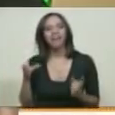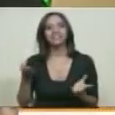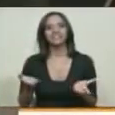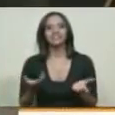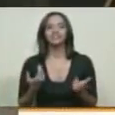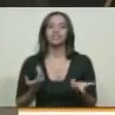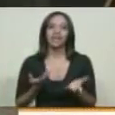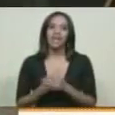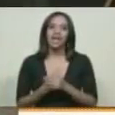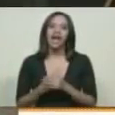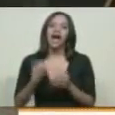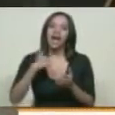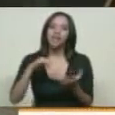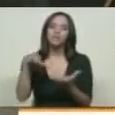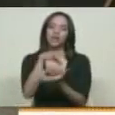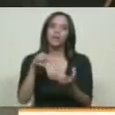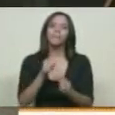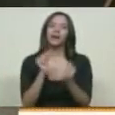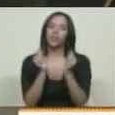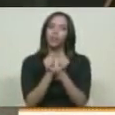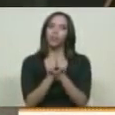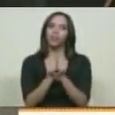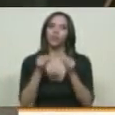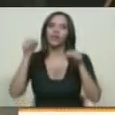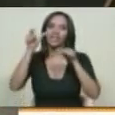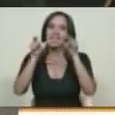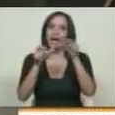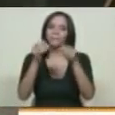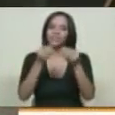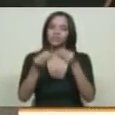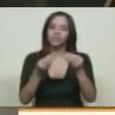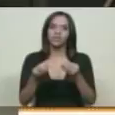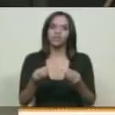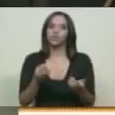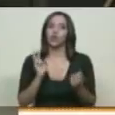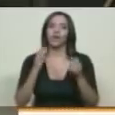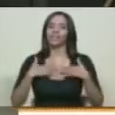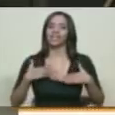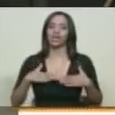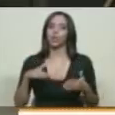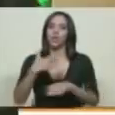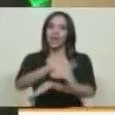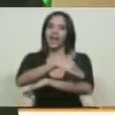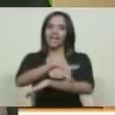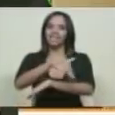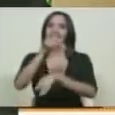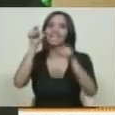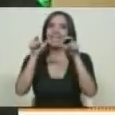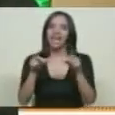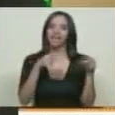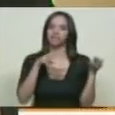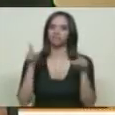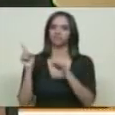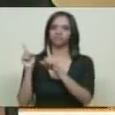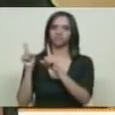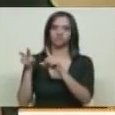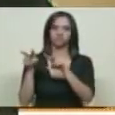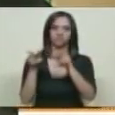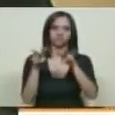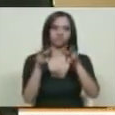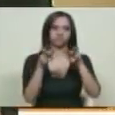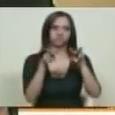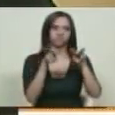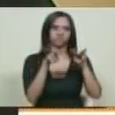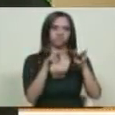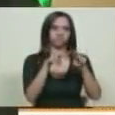más son duras. Más pimpa. Y quien hace esto, te aseguro que no va tranquilo por la calle. Esto, la gente del pueblo no les deja ir tranquilos por la calle,